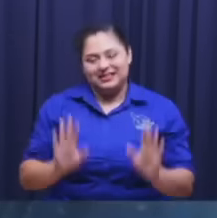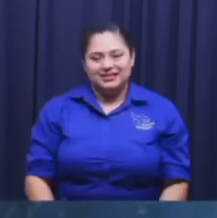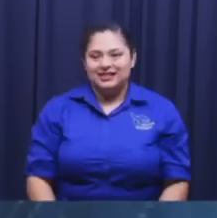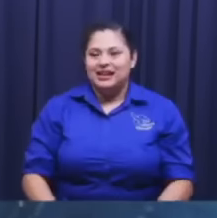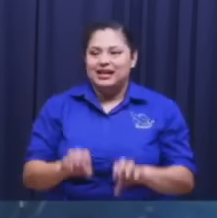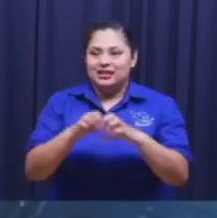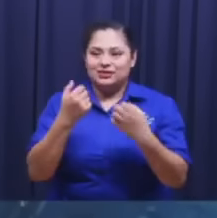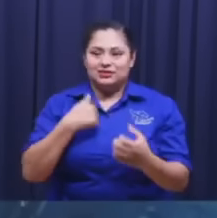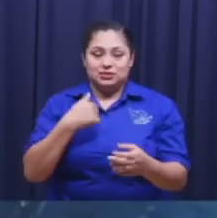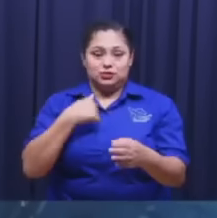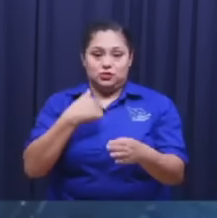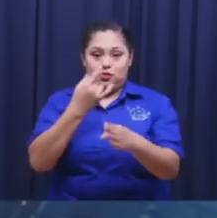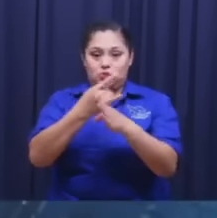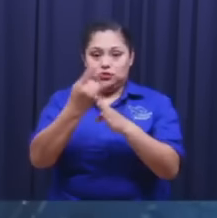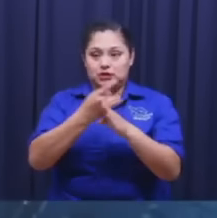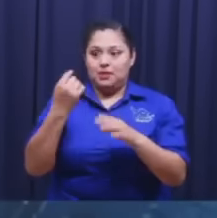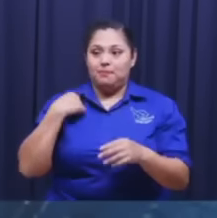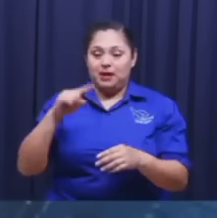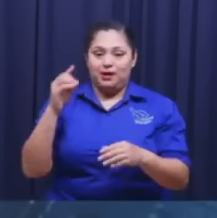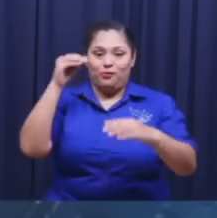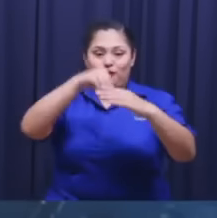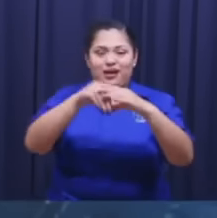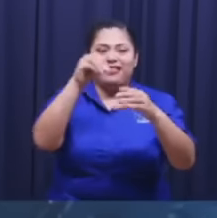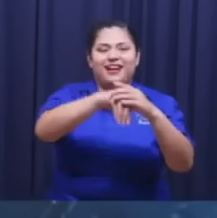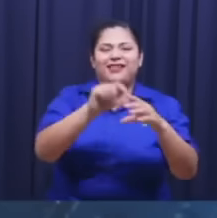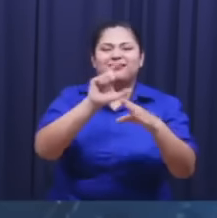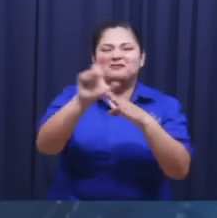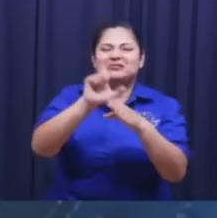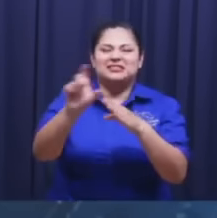Entonces lo utilicé para guardar tiliches ahí, ¿va?